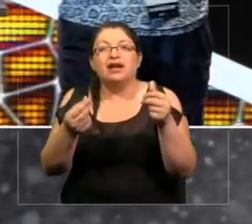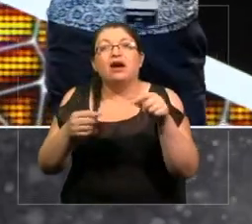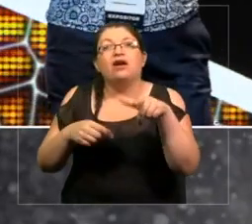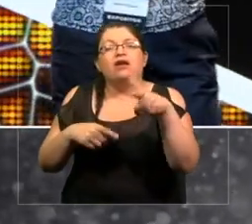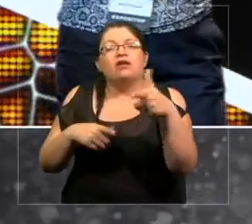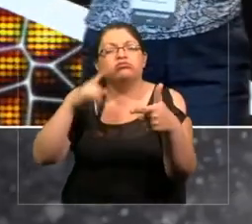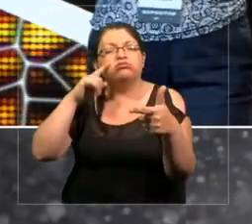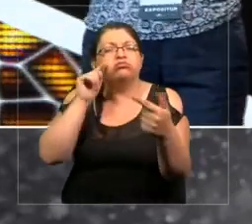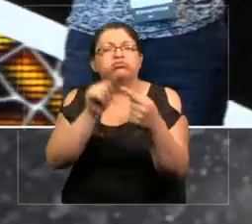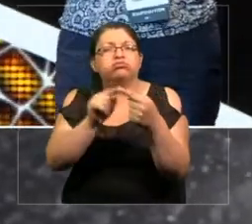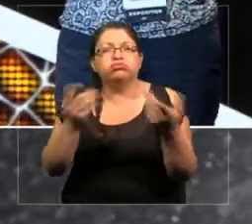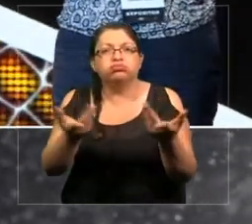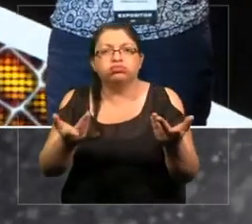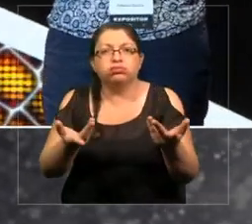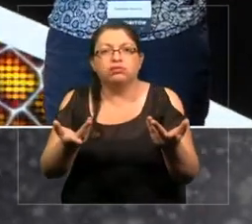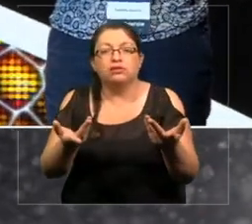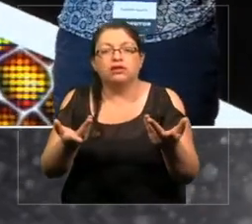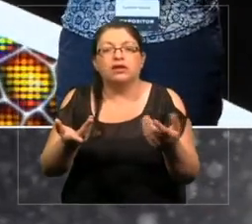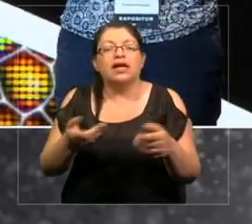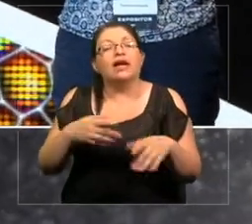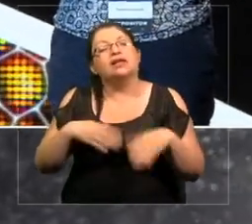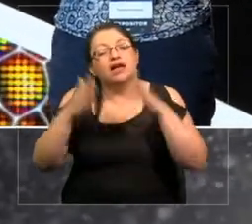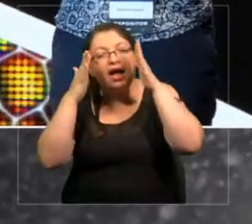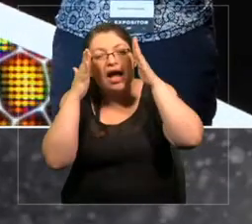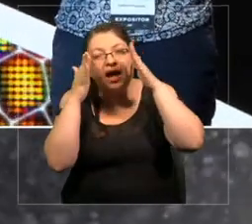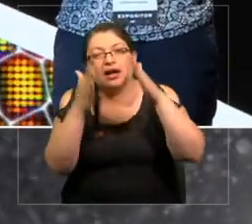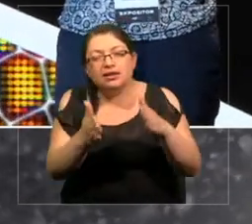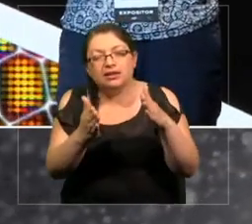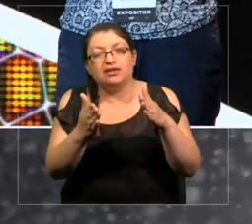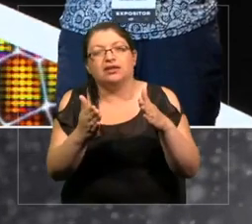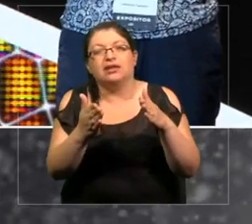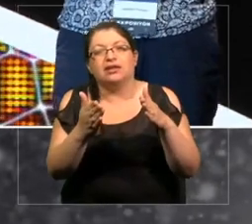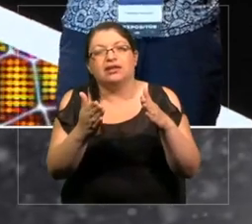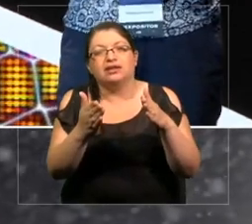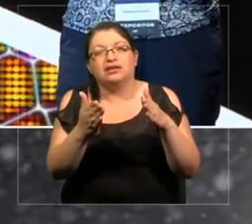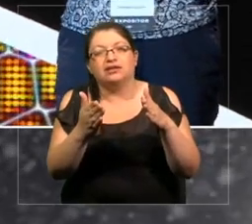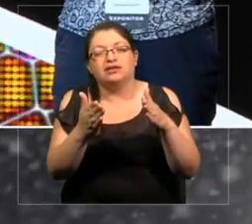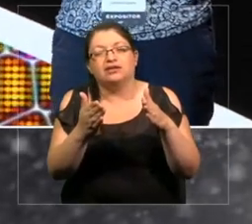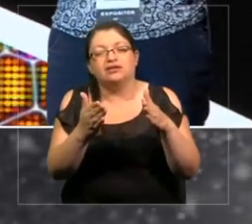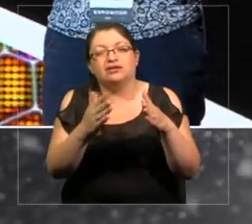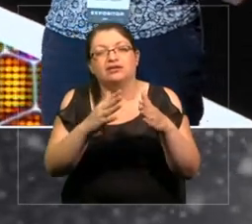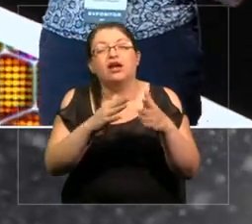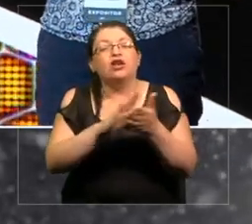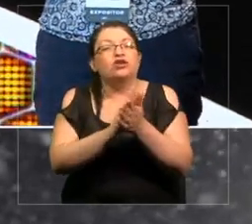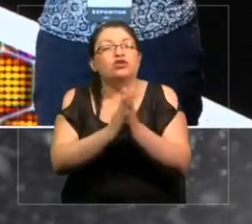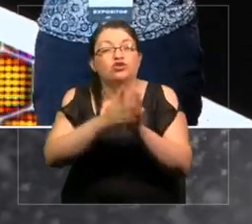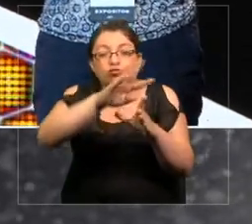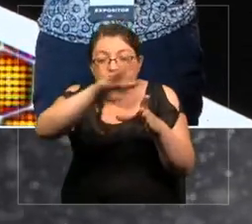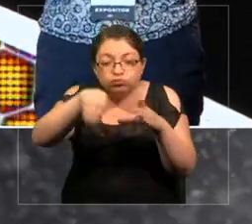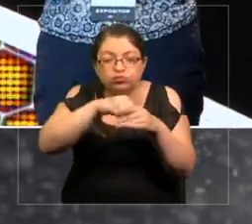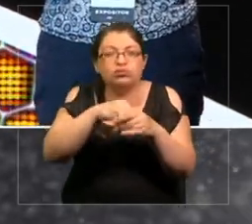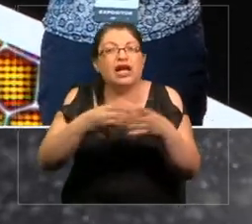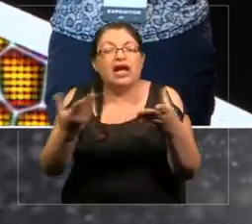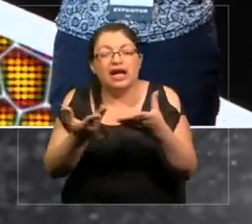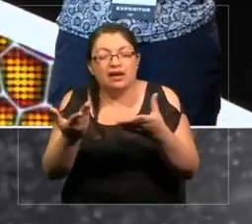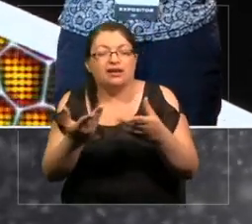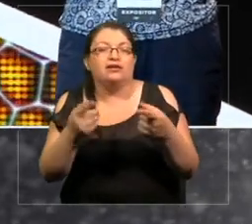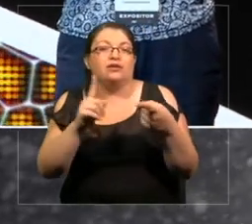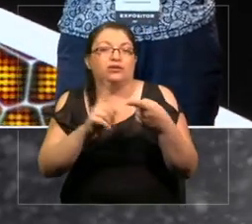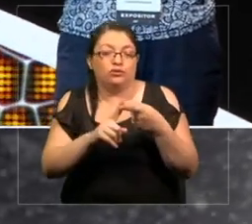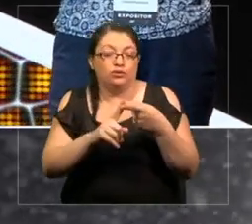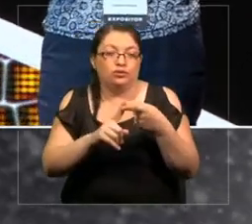la idea de tomar en cuenta a considerar y de manera integral al mismo tiempo los aspectos